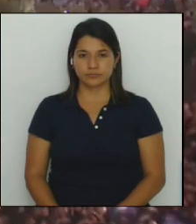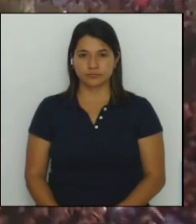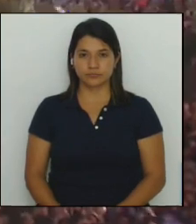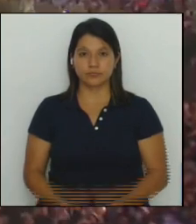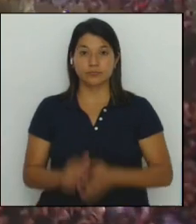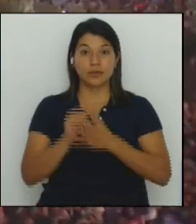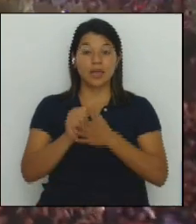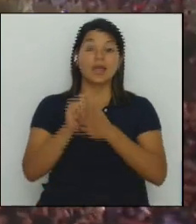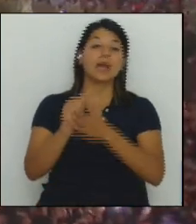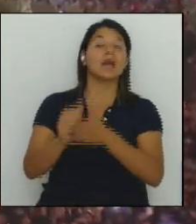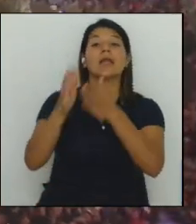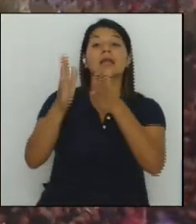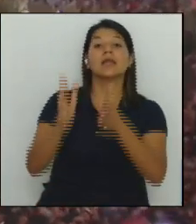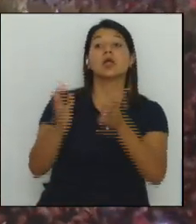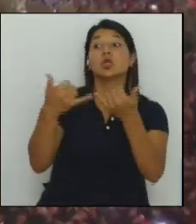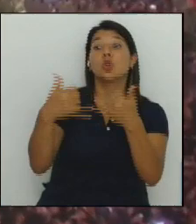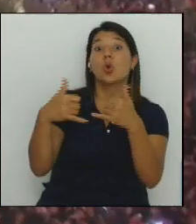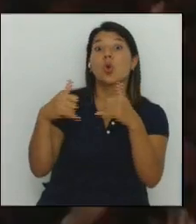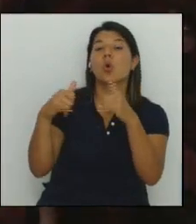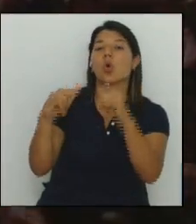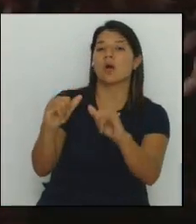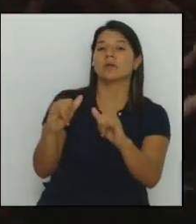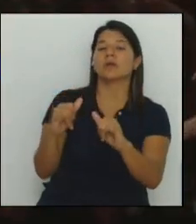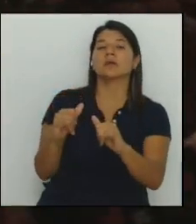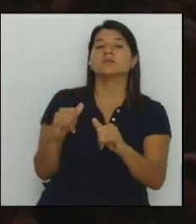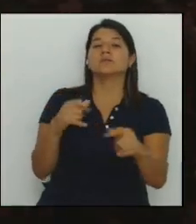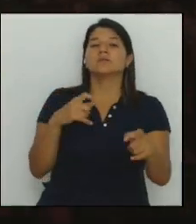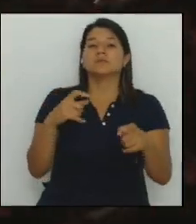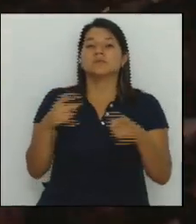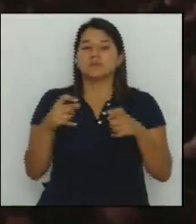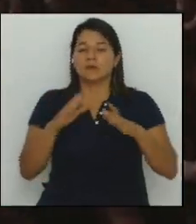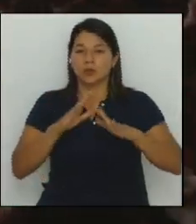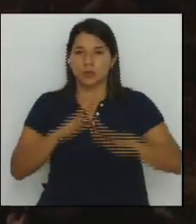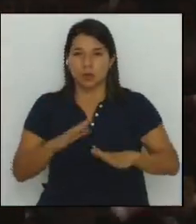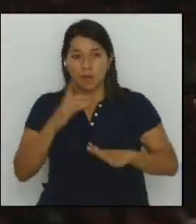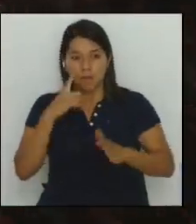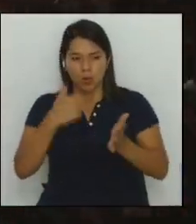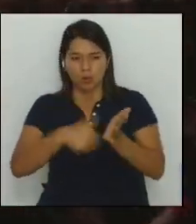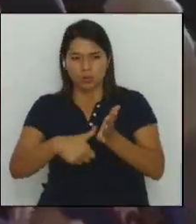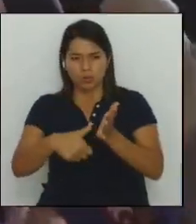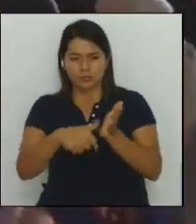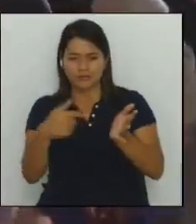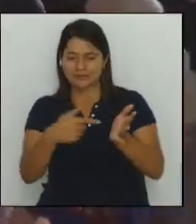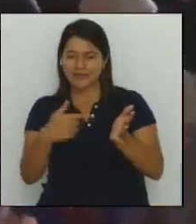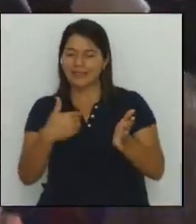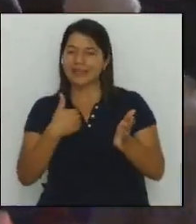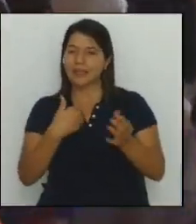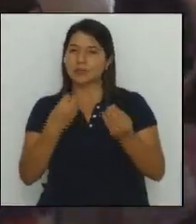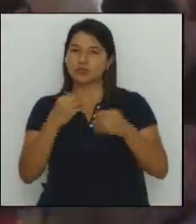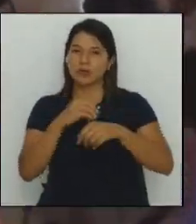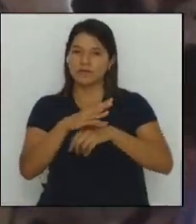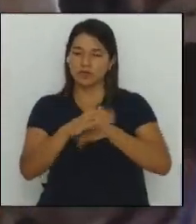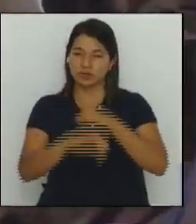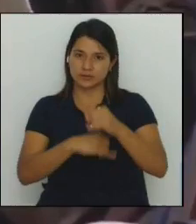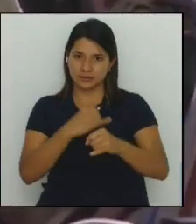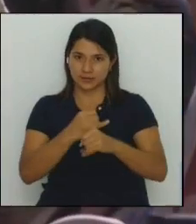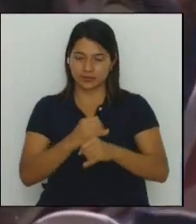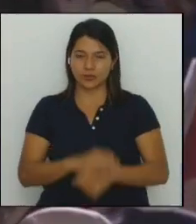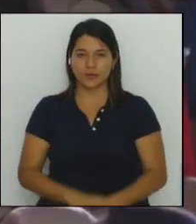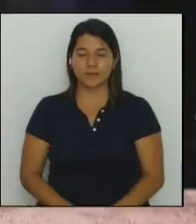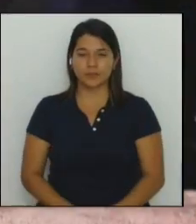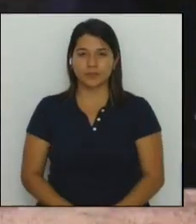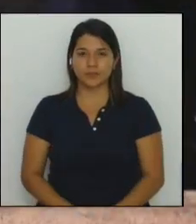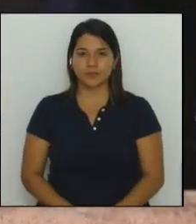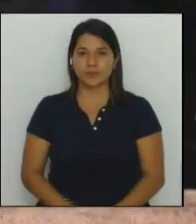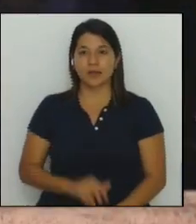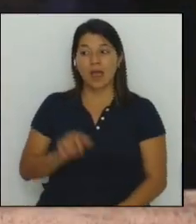están conteniendo la respiración por una elección que tiene enormes implicaciones internacionales. A Erdogan no le ha ido muy bien con la Unión